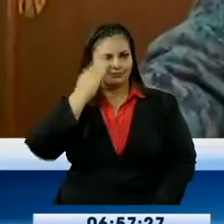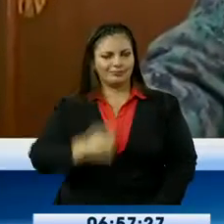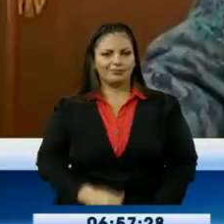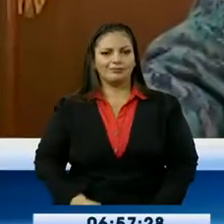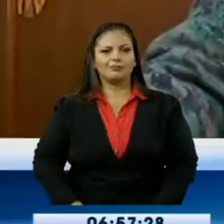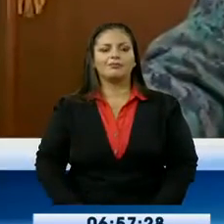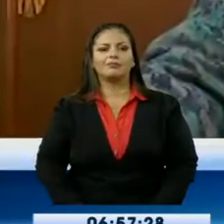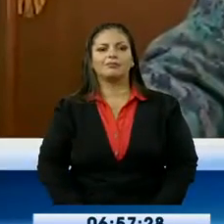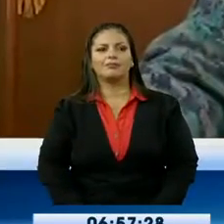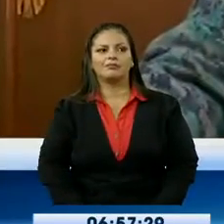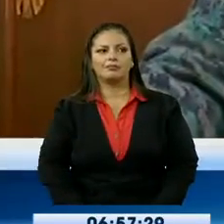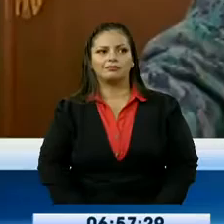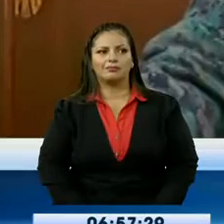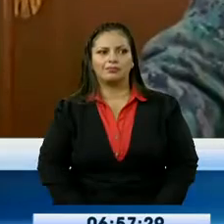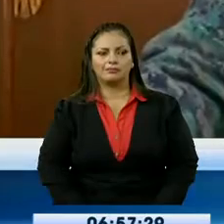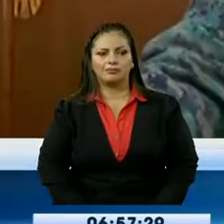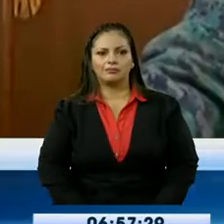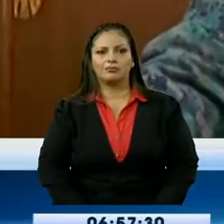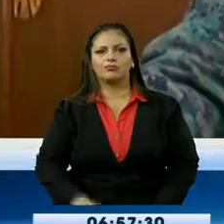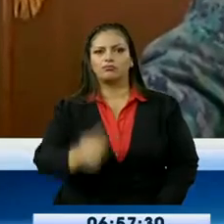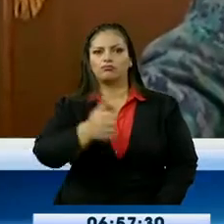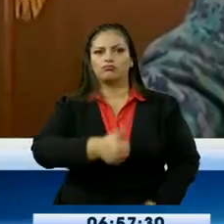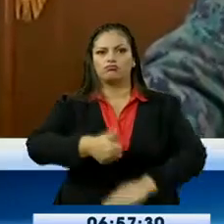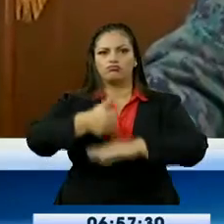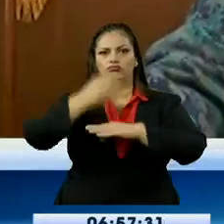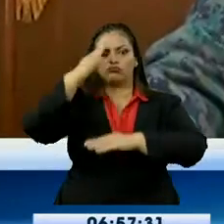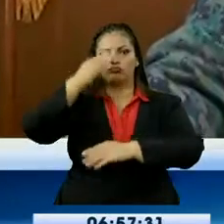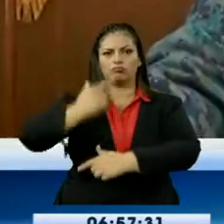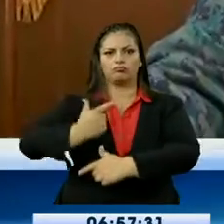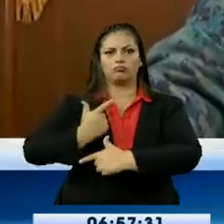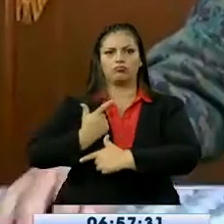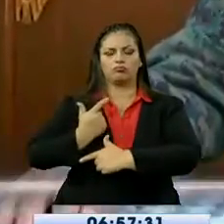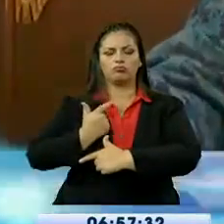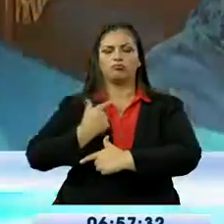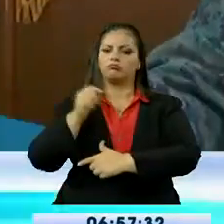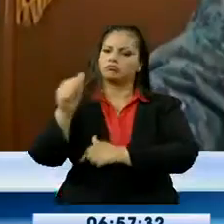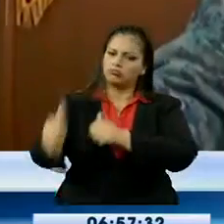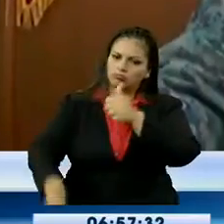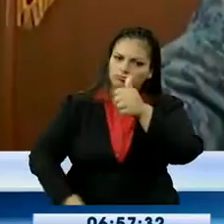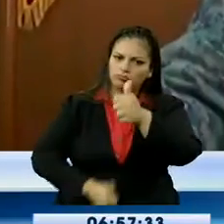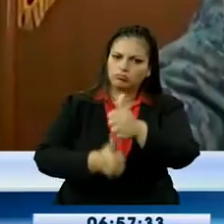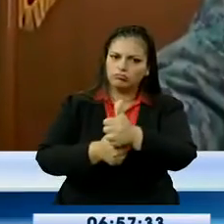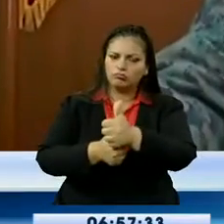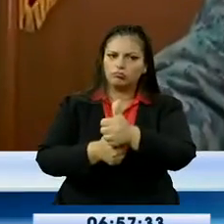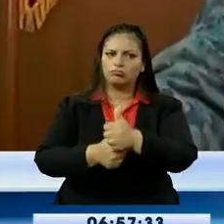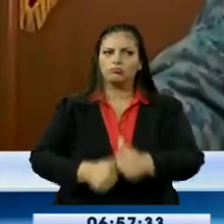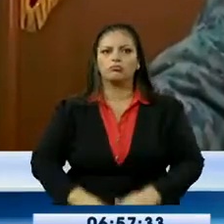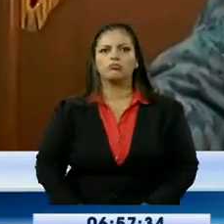jerárquica superior, que es el Comando Conjunto de las Fuerzas Armadas, y nuestra dependencia a la Fuerza Terrestre. Y